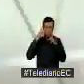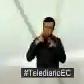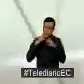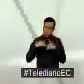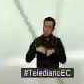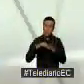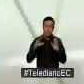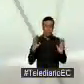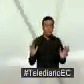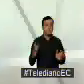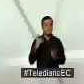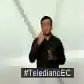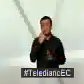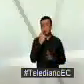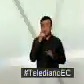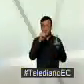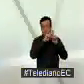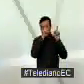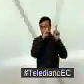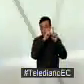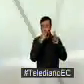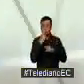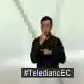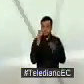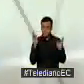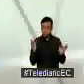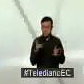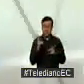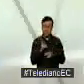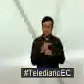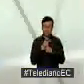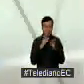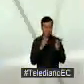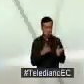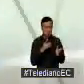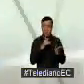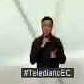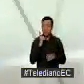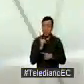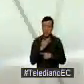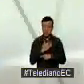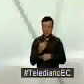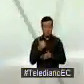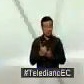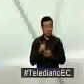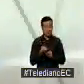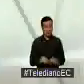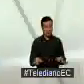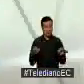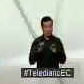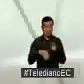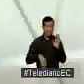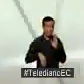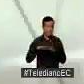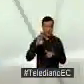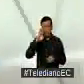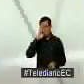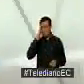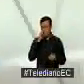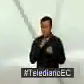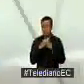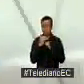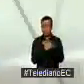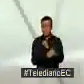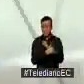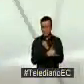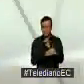lo promovemos como un interés del sector exportador, del sector productivo, pero en realidad esto es necesario para lograr un objetivo de